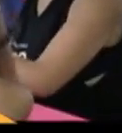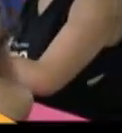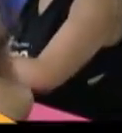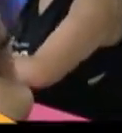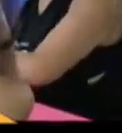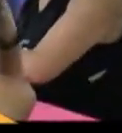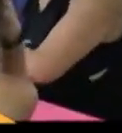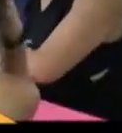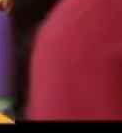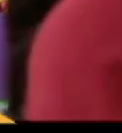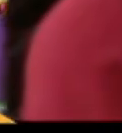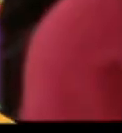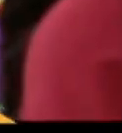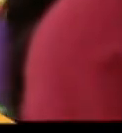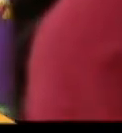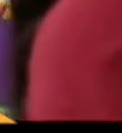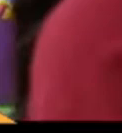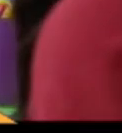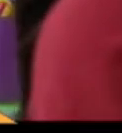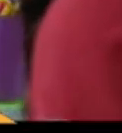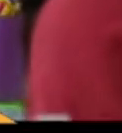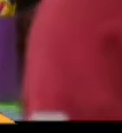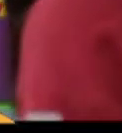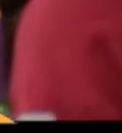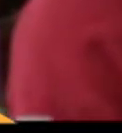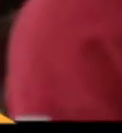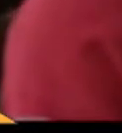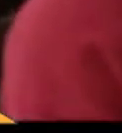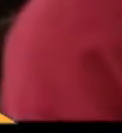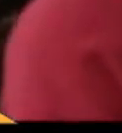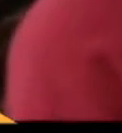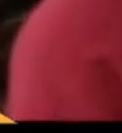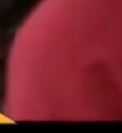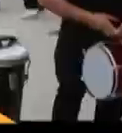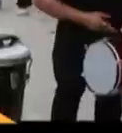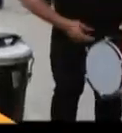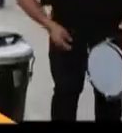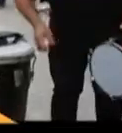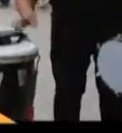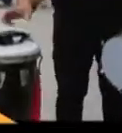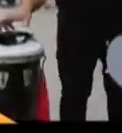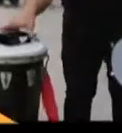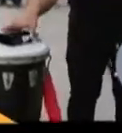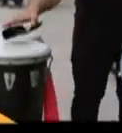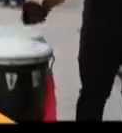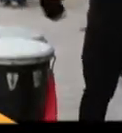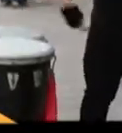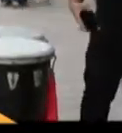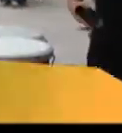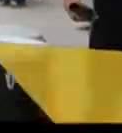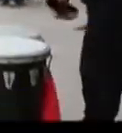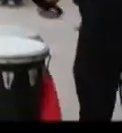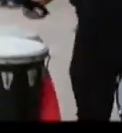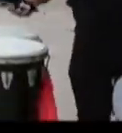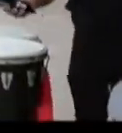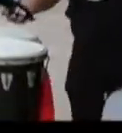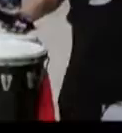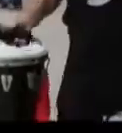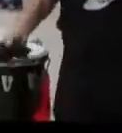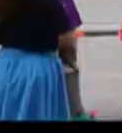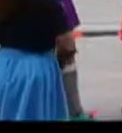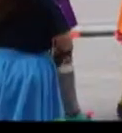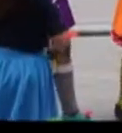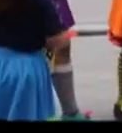con mujeres que hemos acompañado desde el área Mujer y Diversidad Sexual, con integrantes del programa de género de la